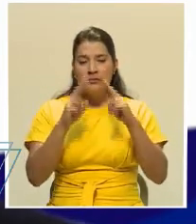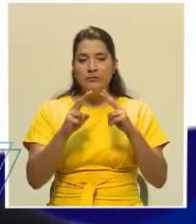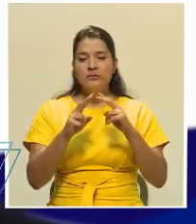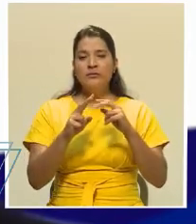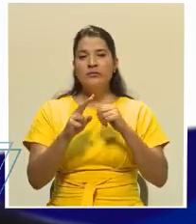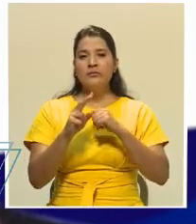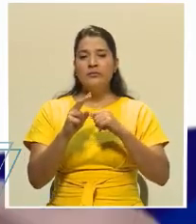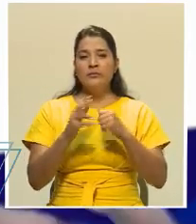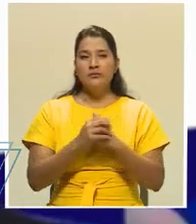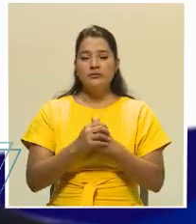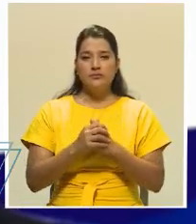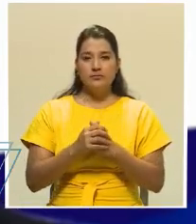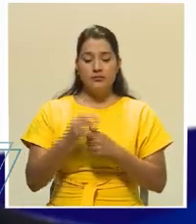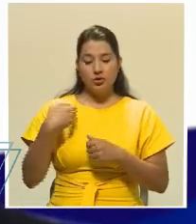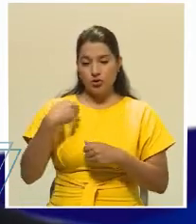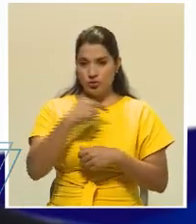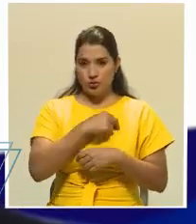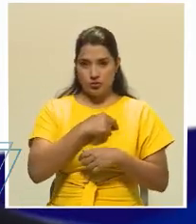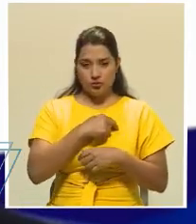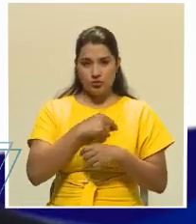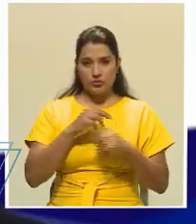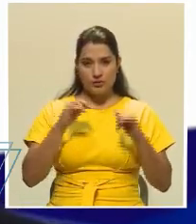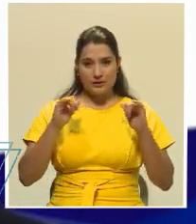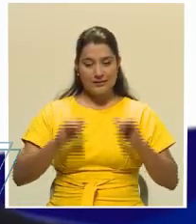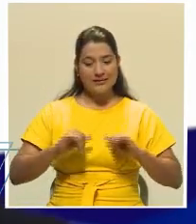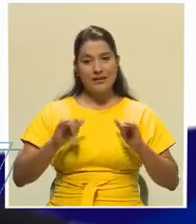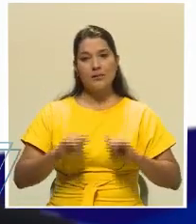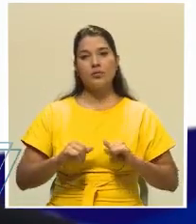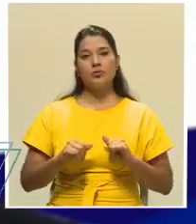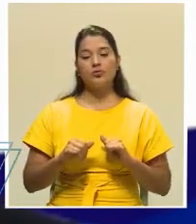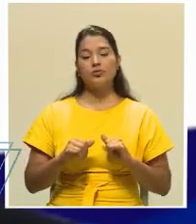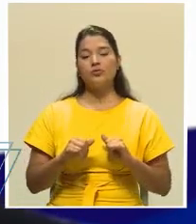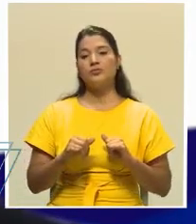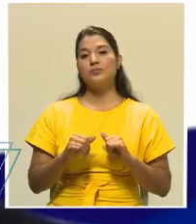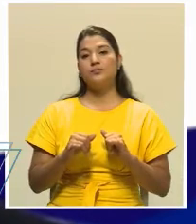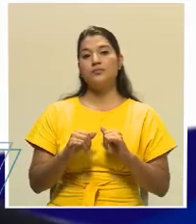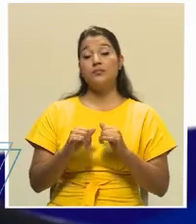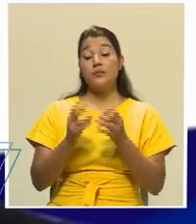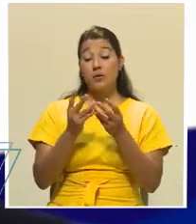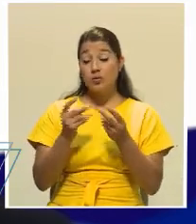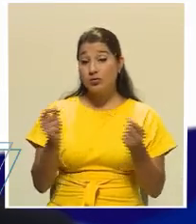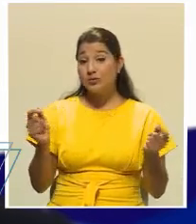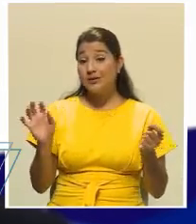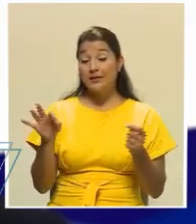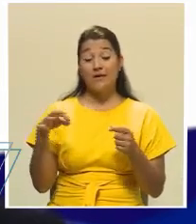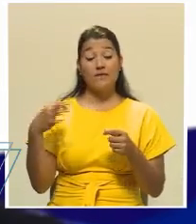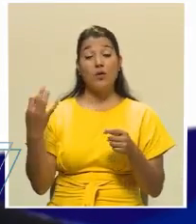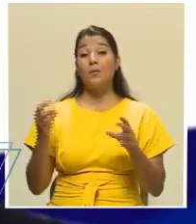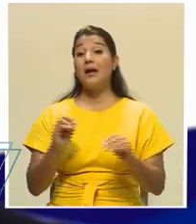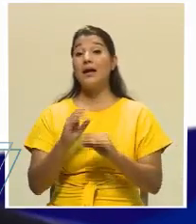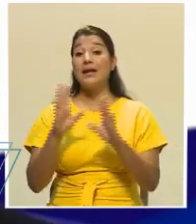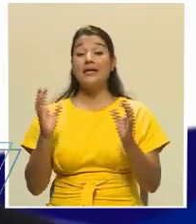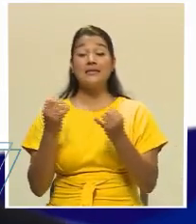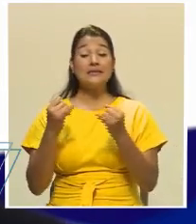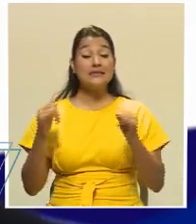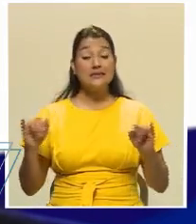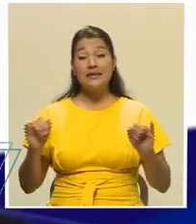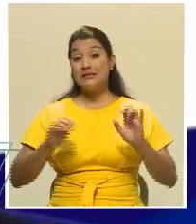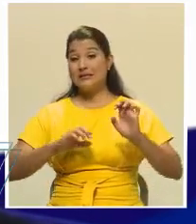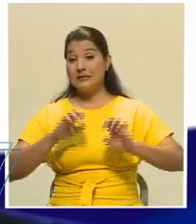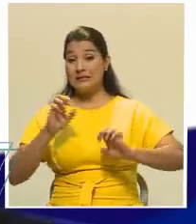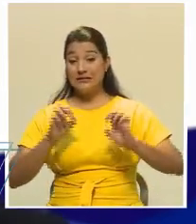otorga exoneraciones? Aquí estamos otorgando las exoneraciones de manera indefinida, sin rendición de cuentas,